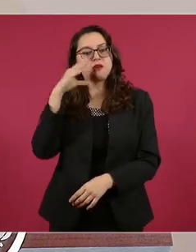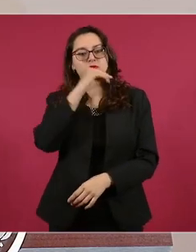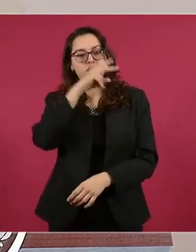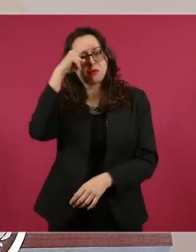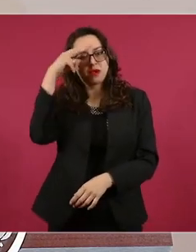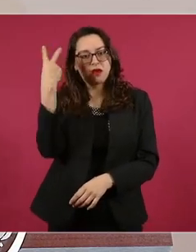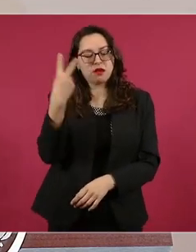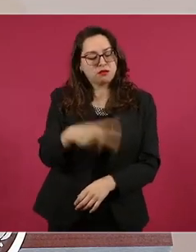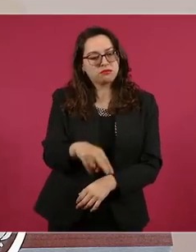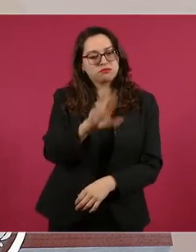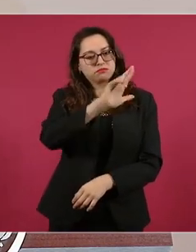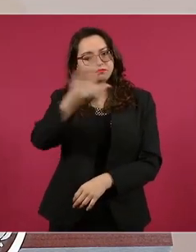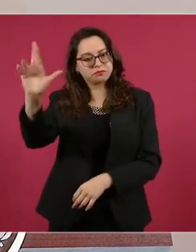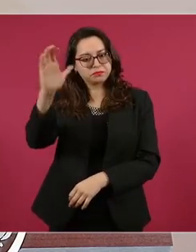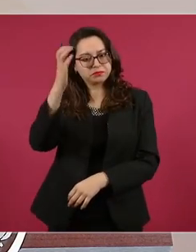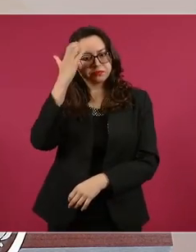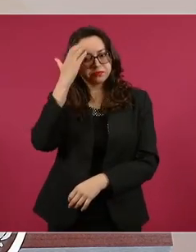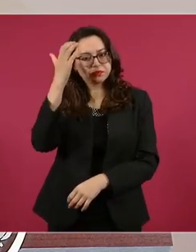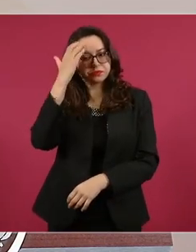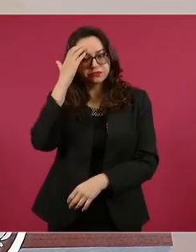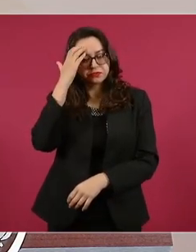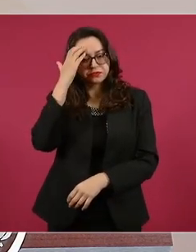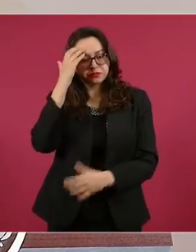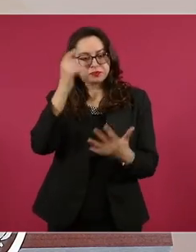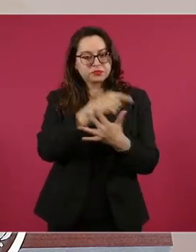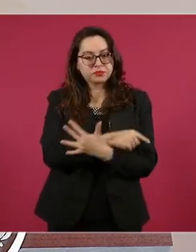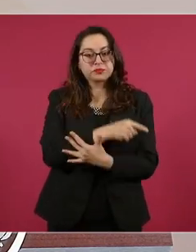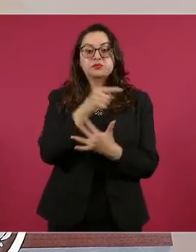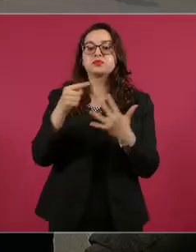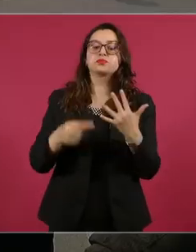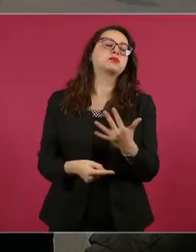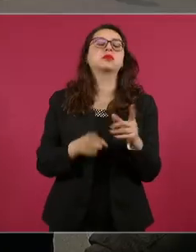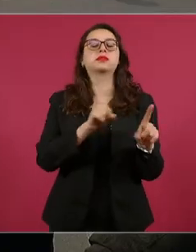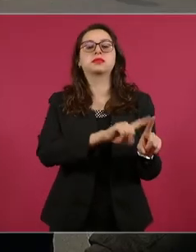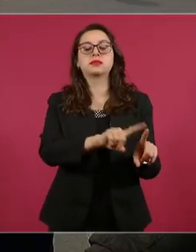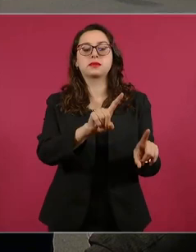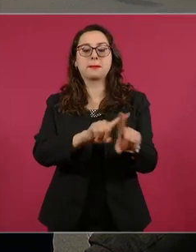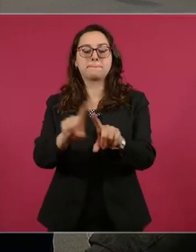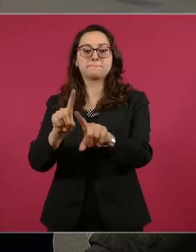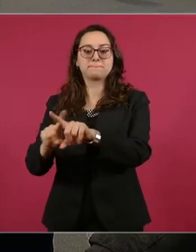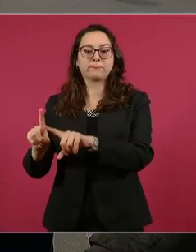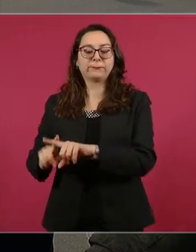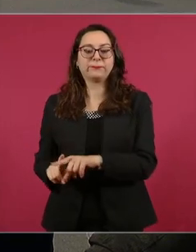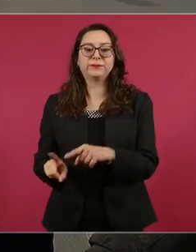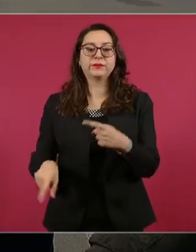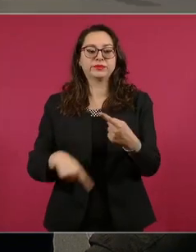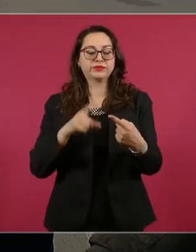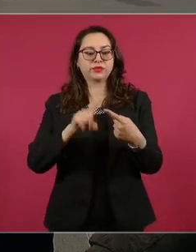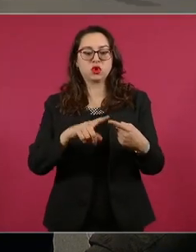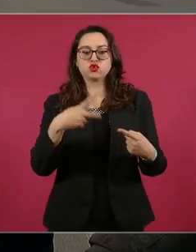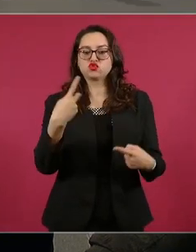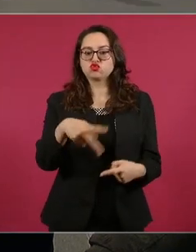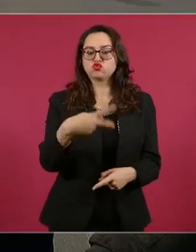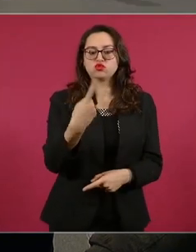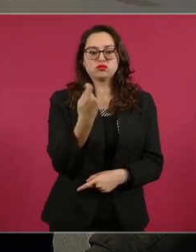afromexicanos, que tiene diferentes elementos, desde la libre